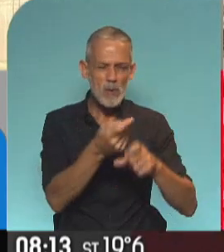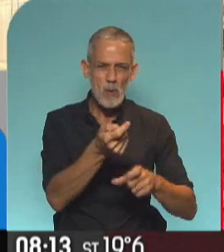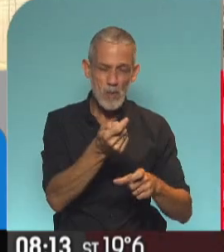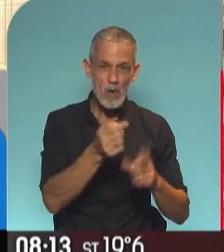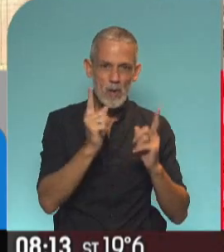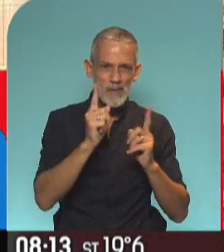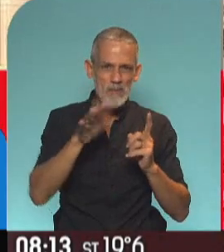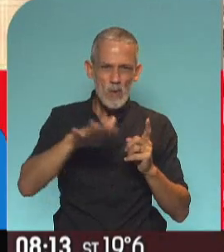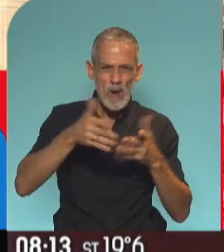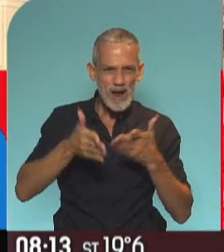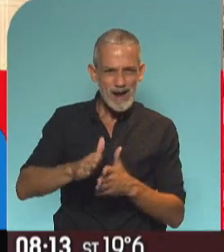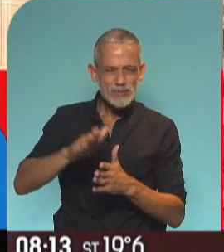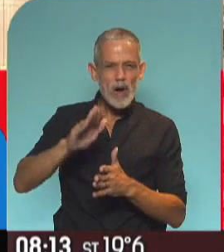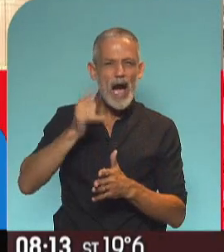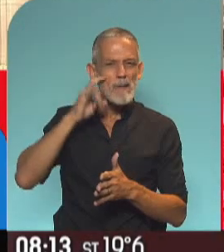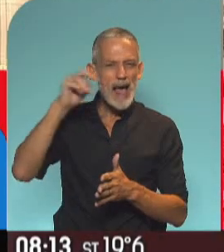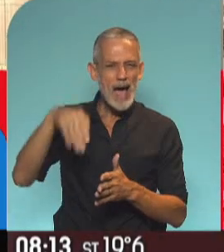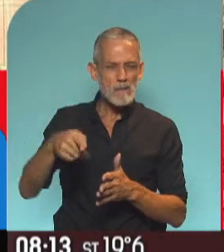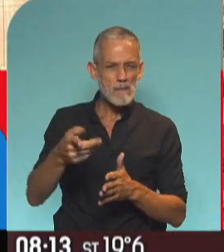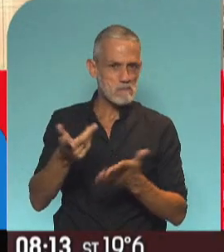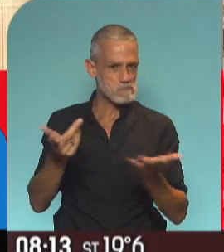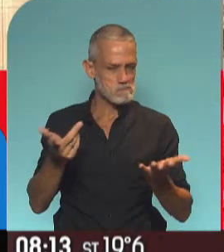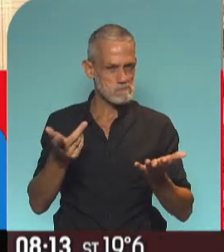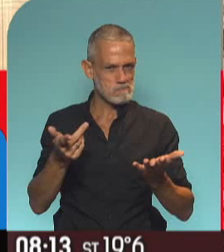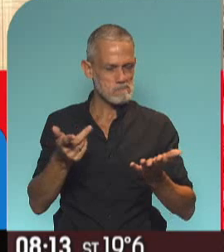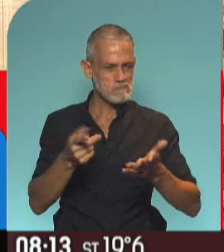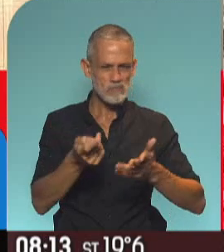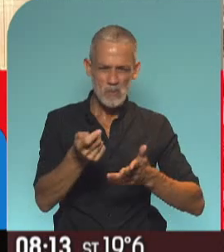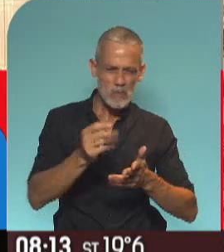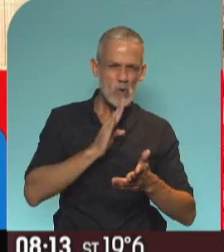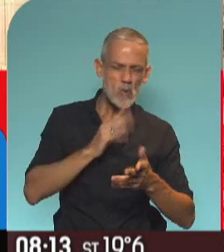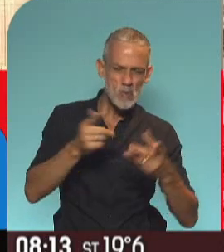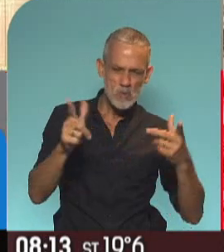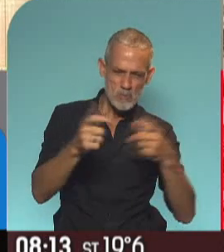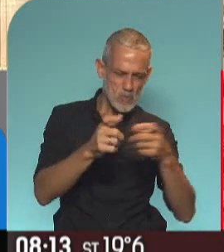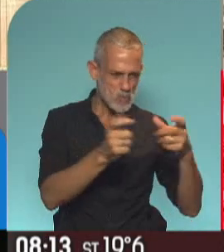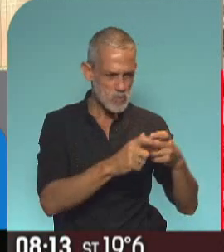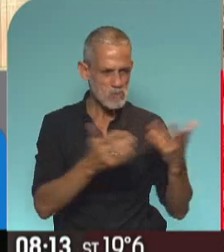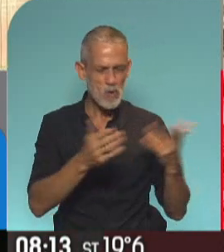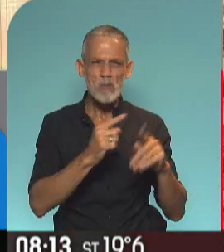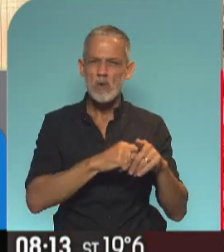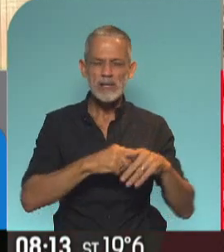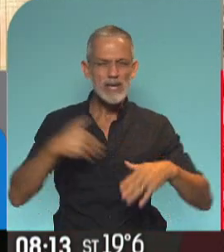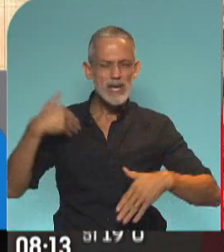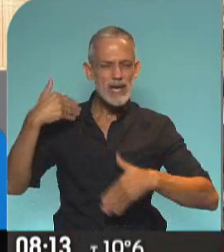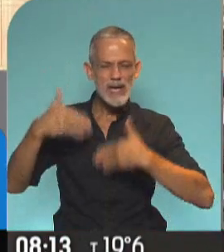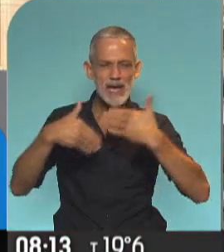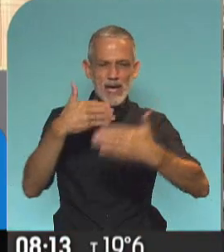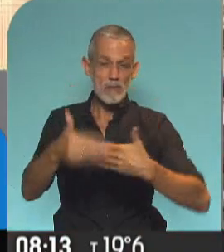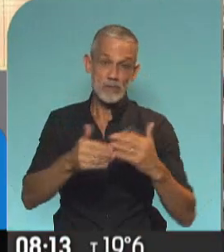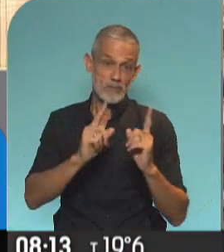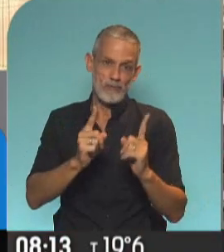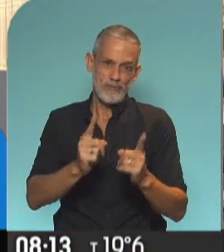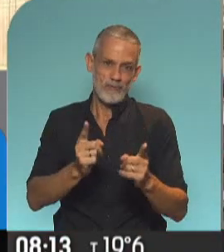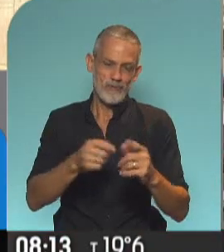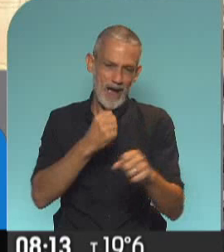nació Abraham, ¿no? ¿Cómo se van observando esas miradas a través del tiempo, pero que perduran en